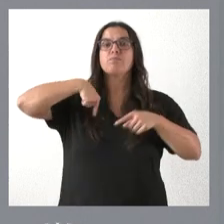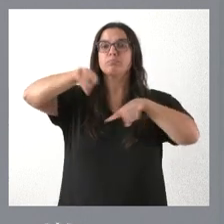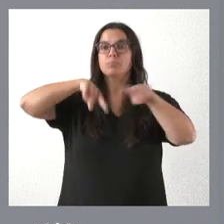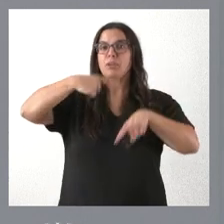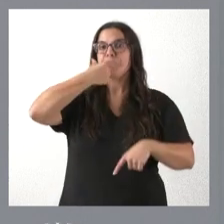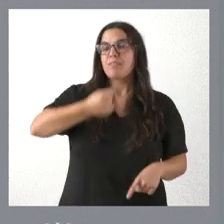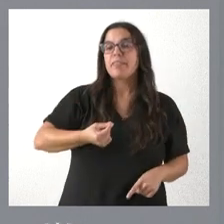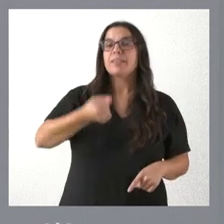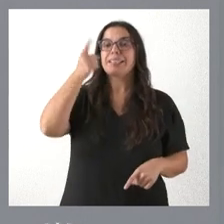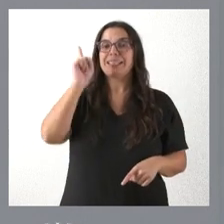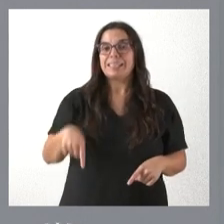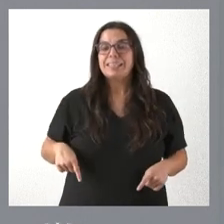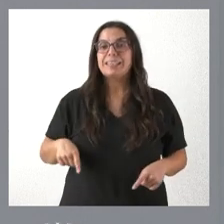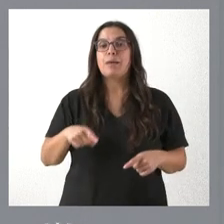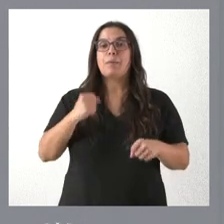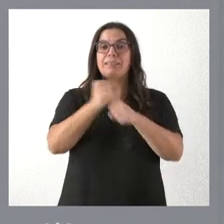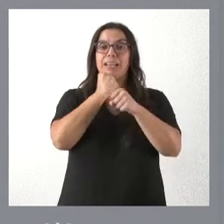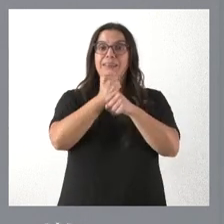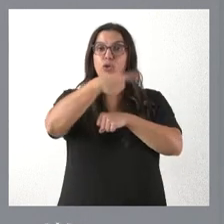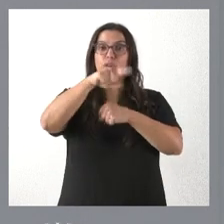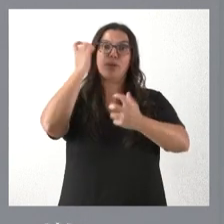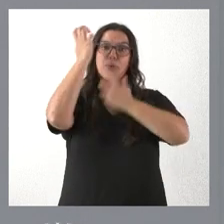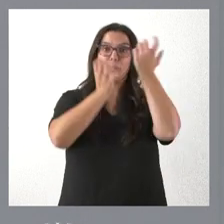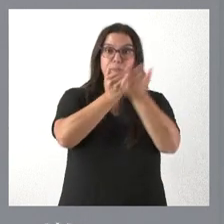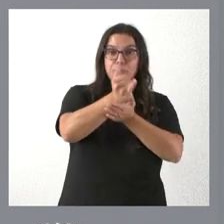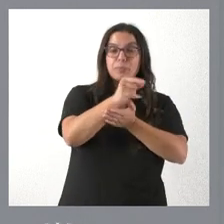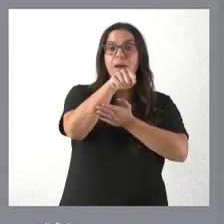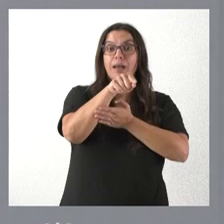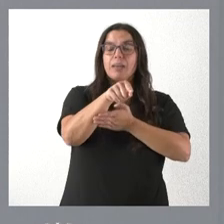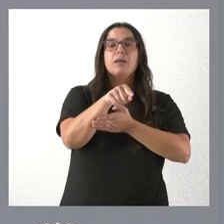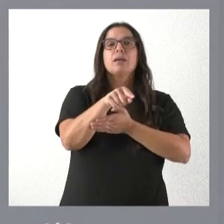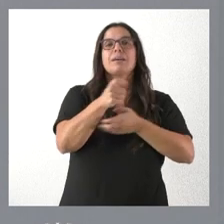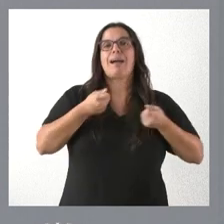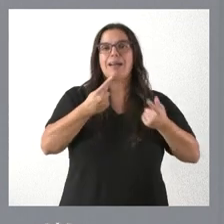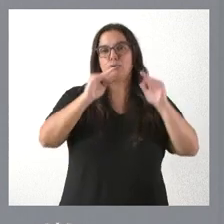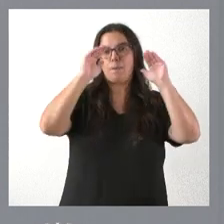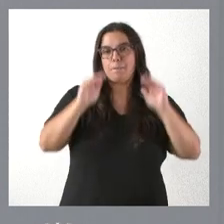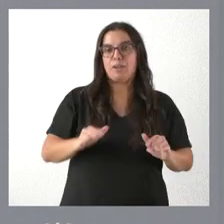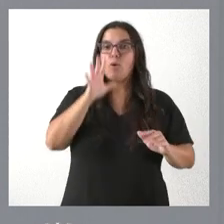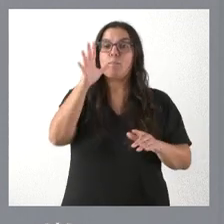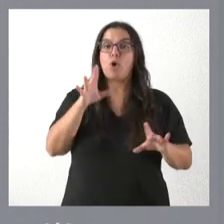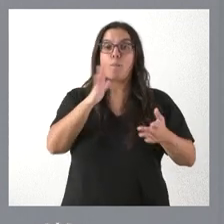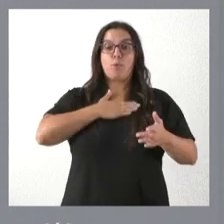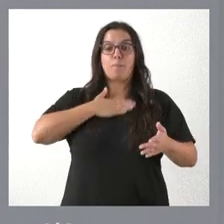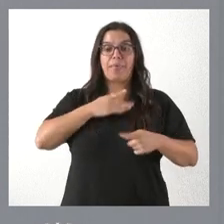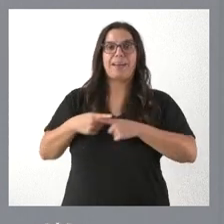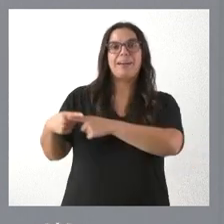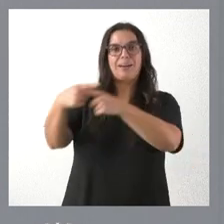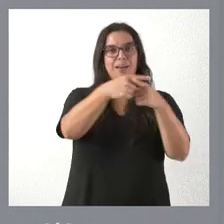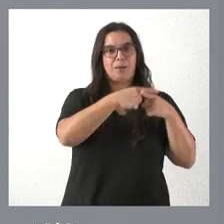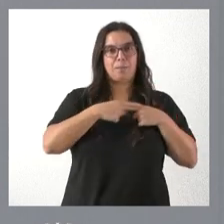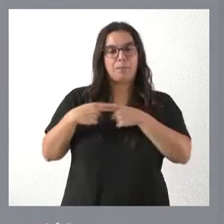reducir los costes de las explotaciones agrícolas ubicadas en ellas con una distribución de la propiedad que se